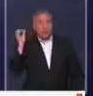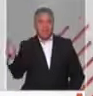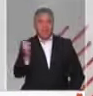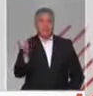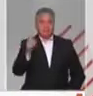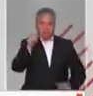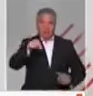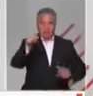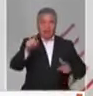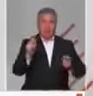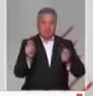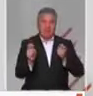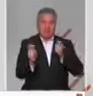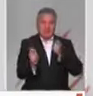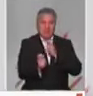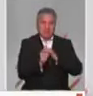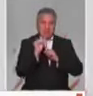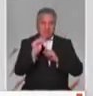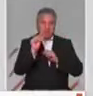cambiando.